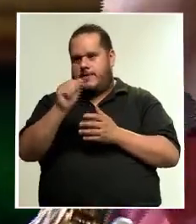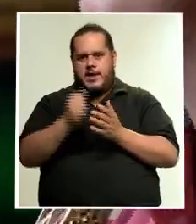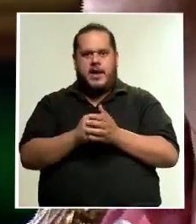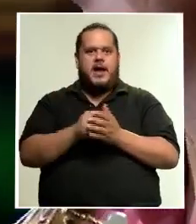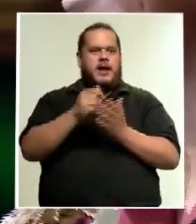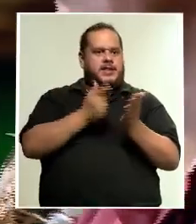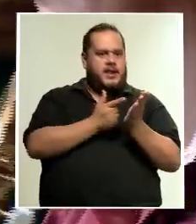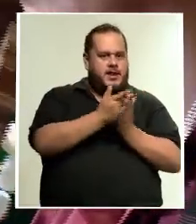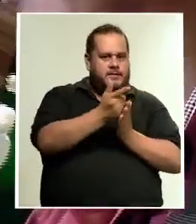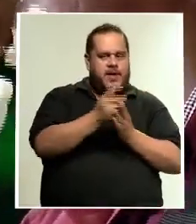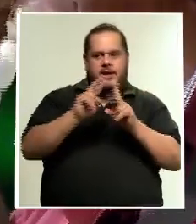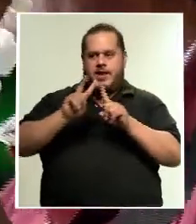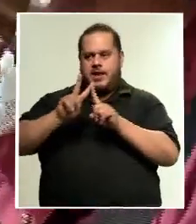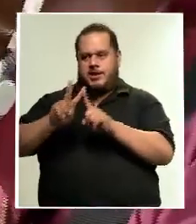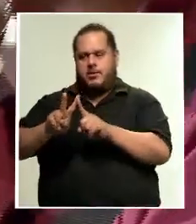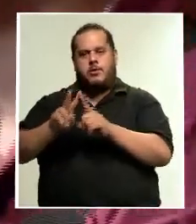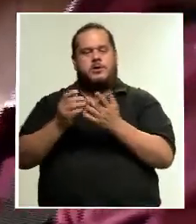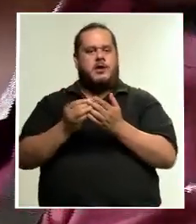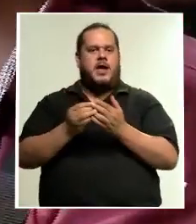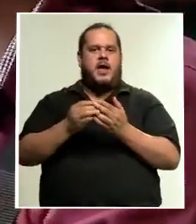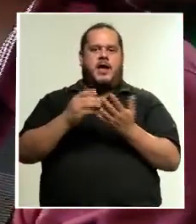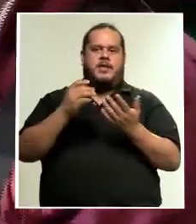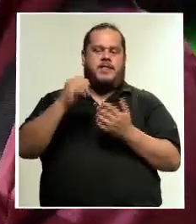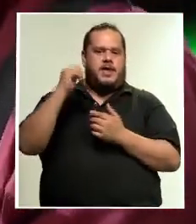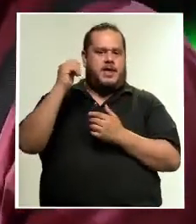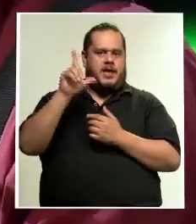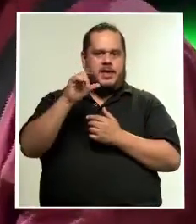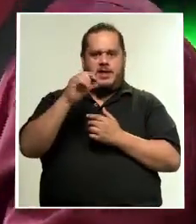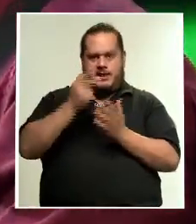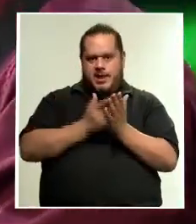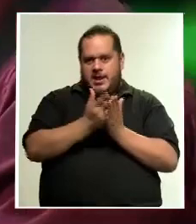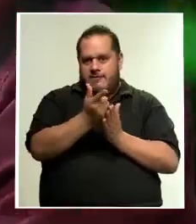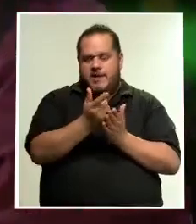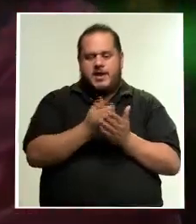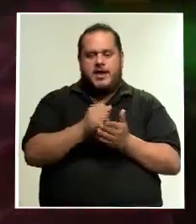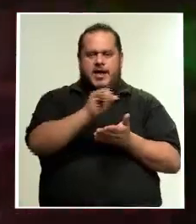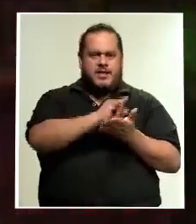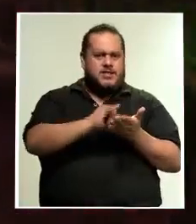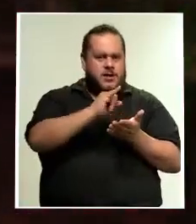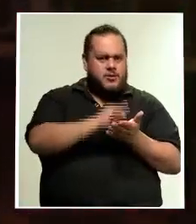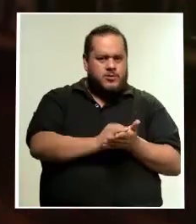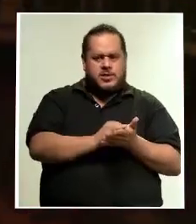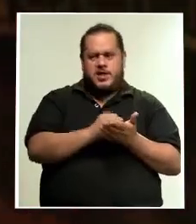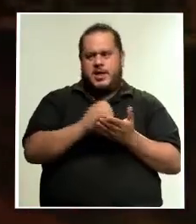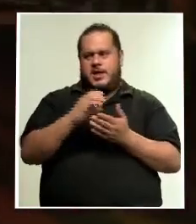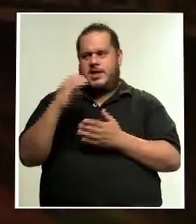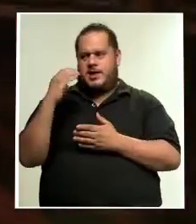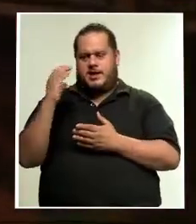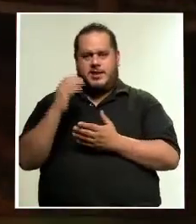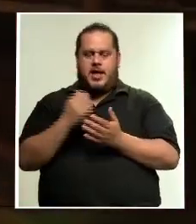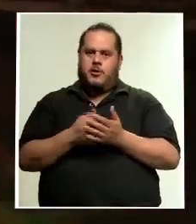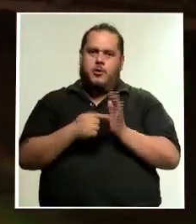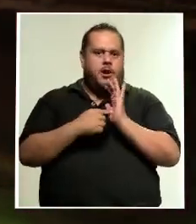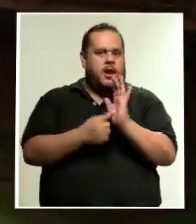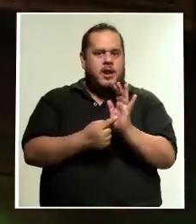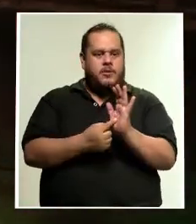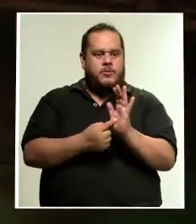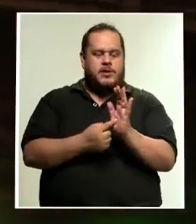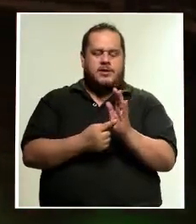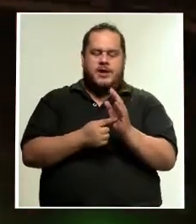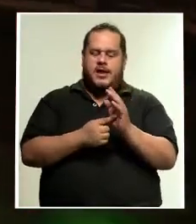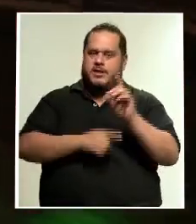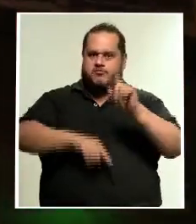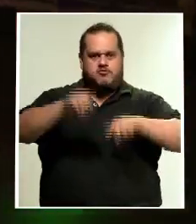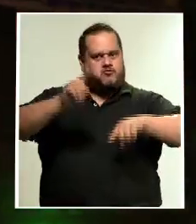Liberia, evidentemente de San José, Heredia, Cartago. Y pues bueno, la muestra es muy representativa de esa